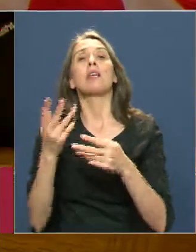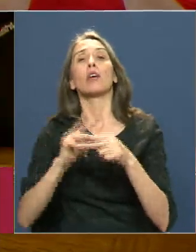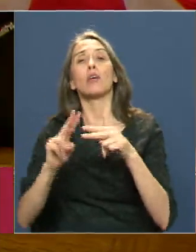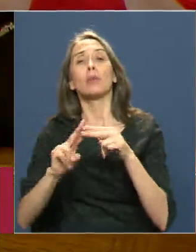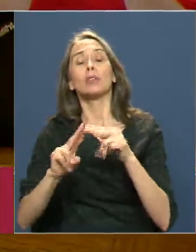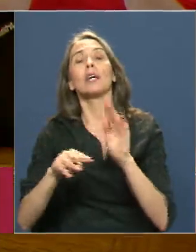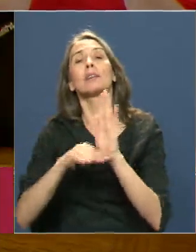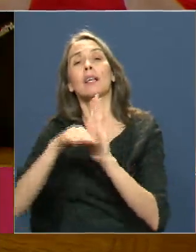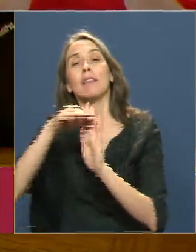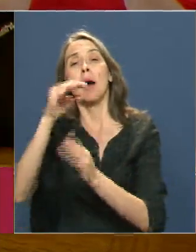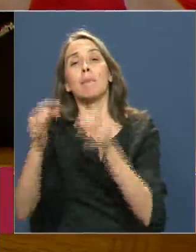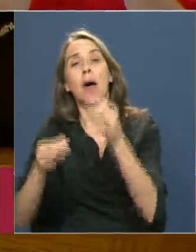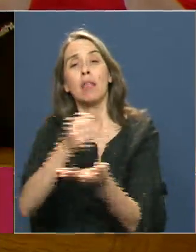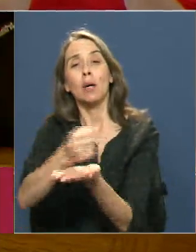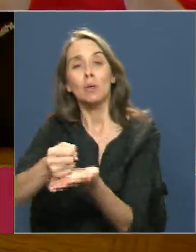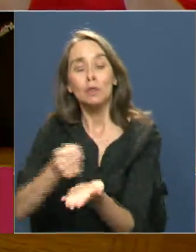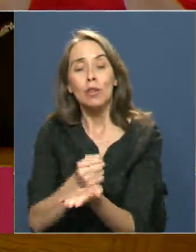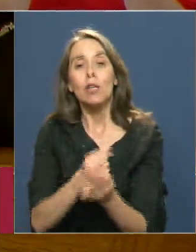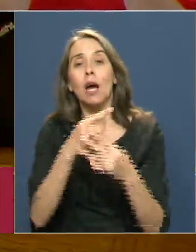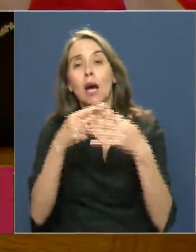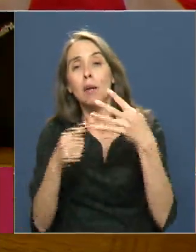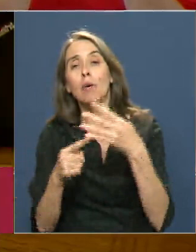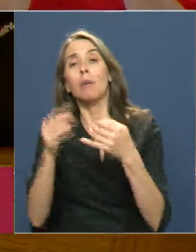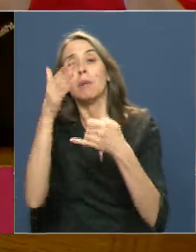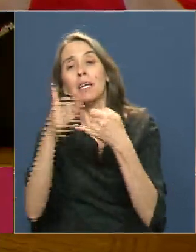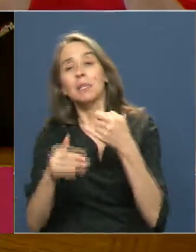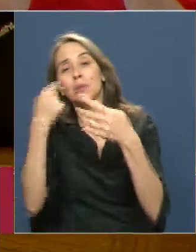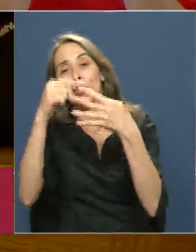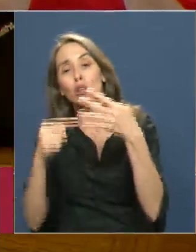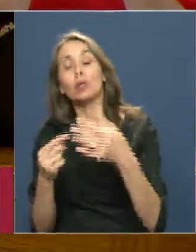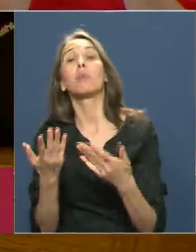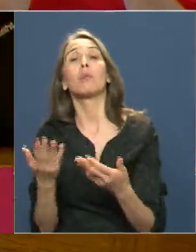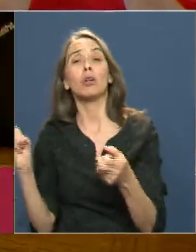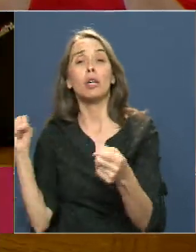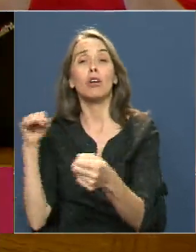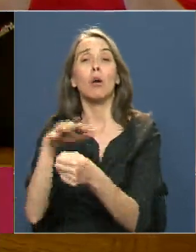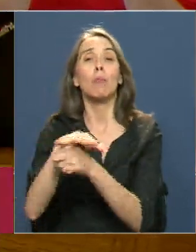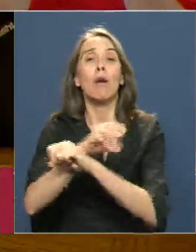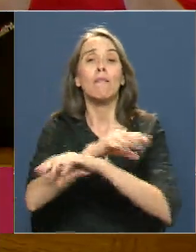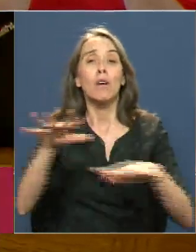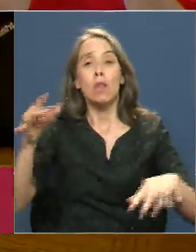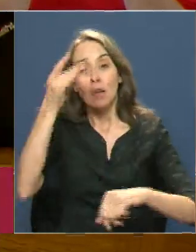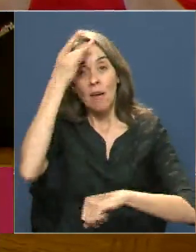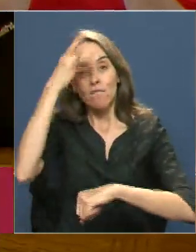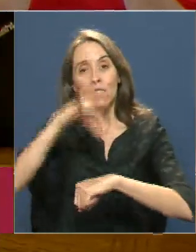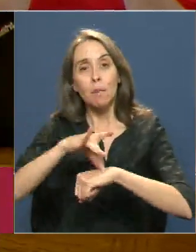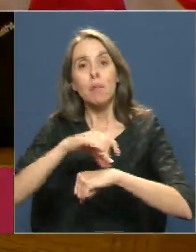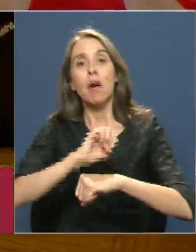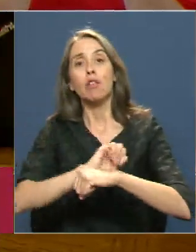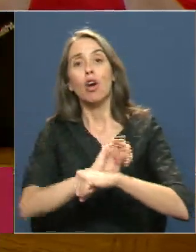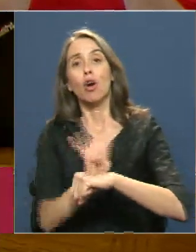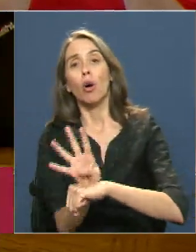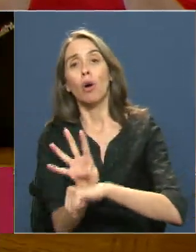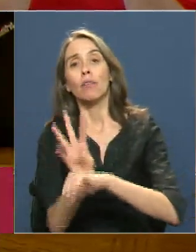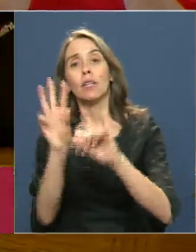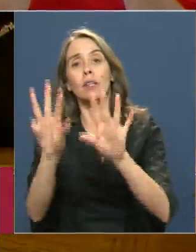plazos y ejercicio de las acciones que indica por el impacto de la enfermedad COVID-19 en Chile.